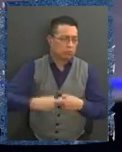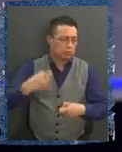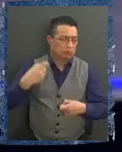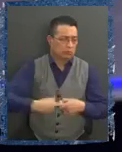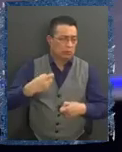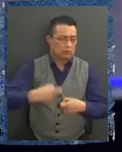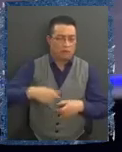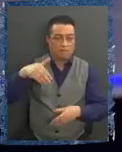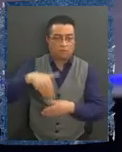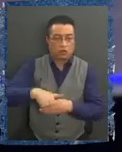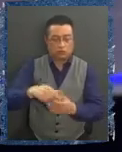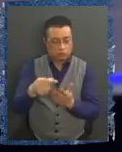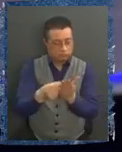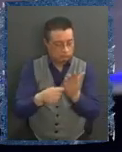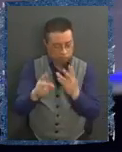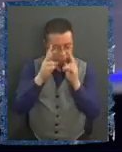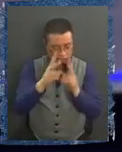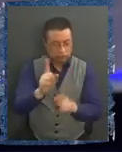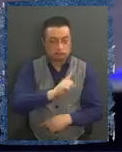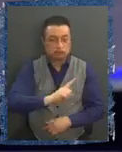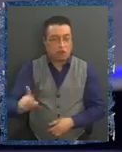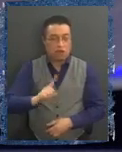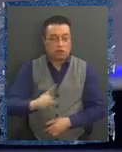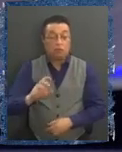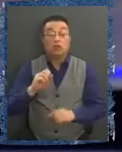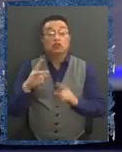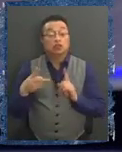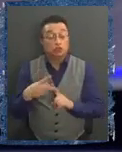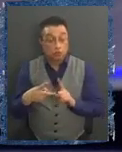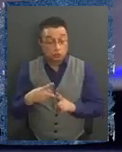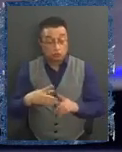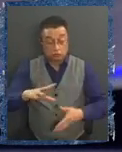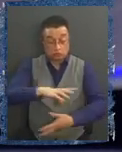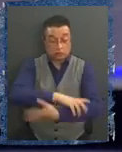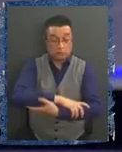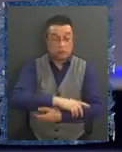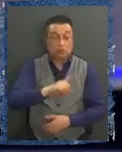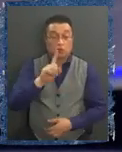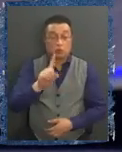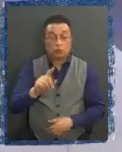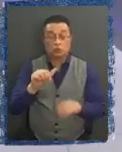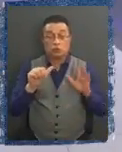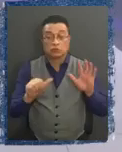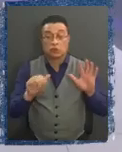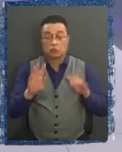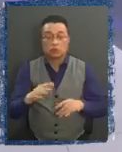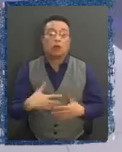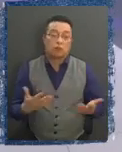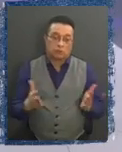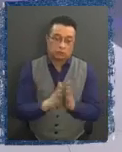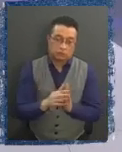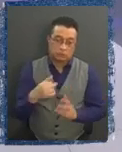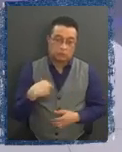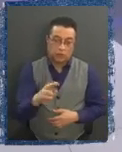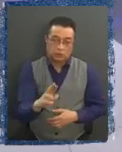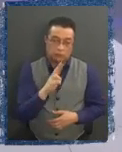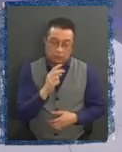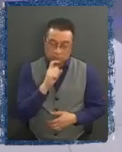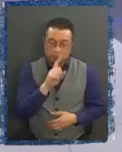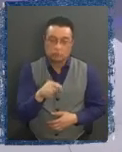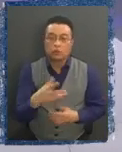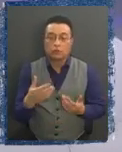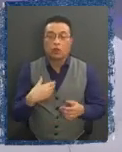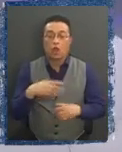tal reconocimiento. Y en segundo lugar, el convenio 169 de la OIT, el convenio 169 de la